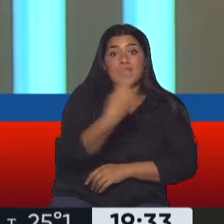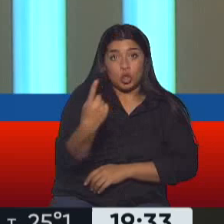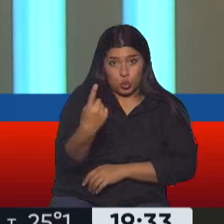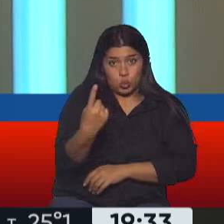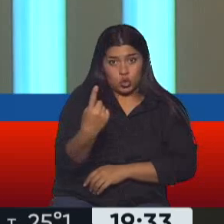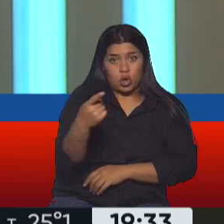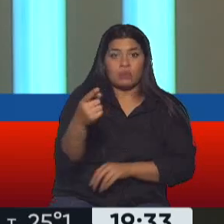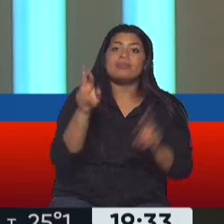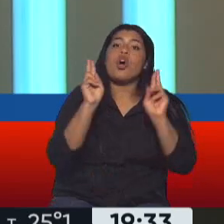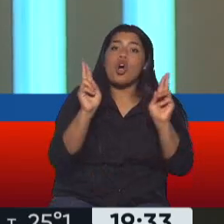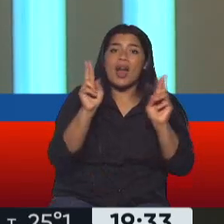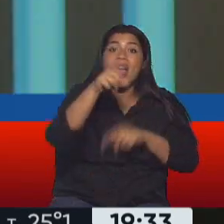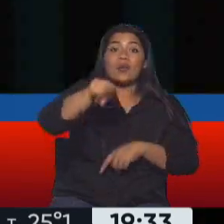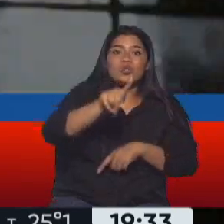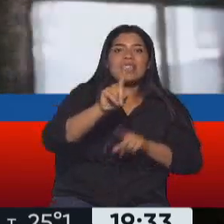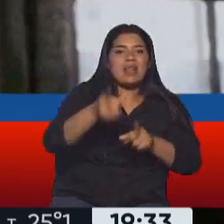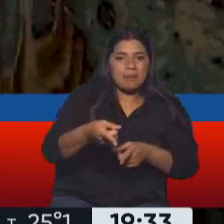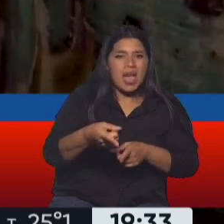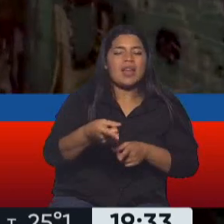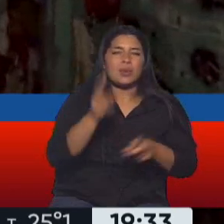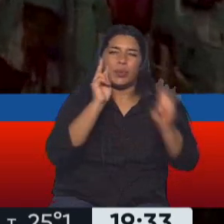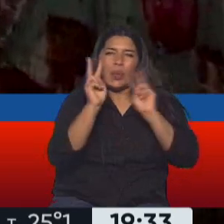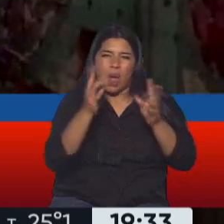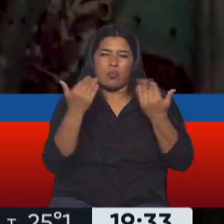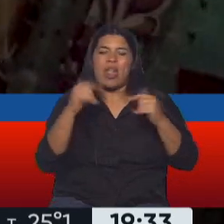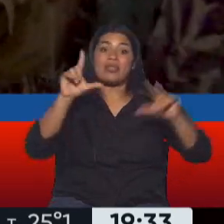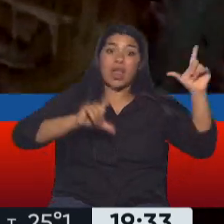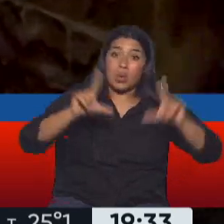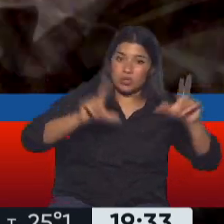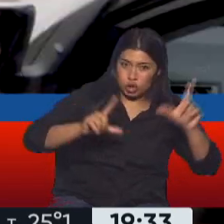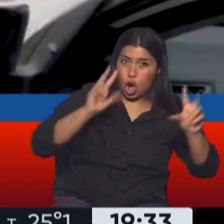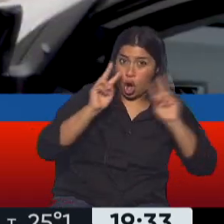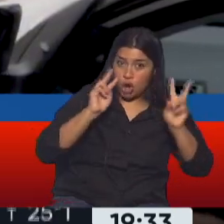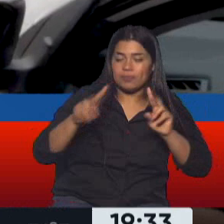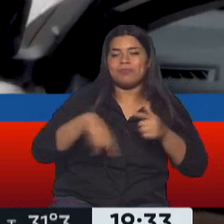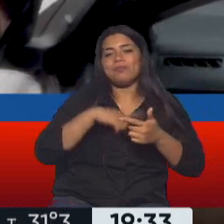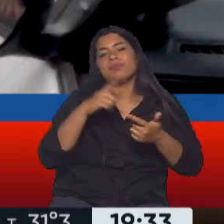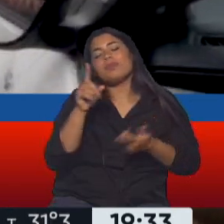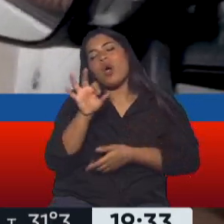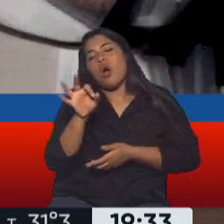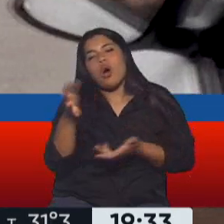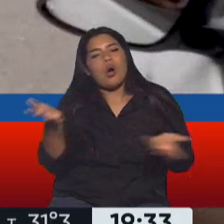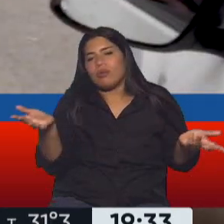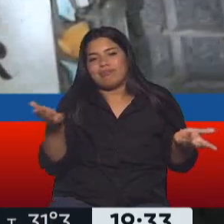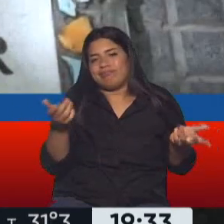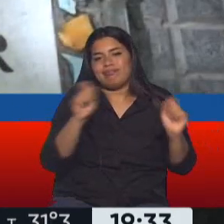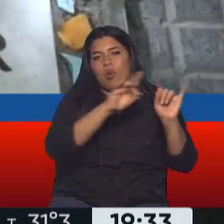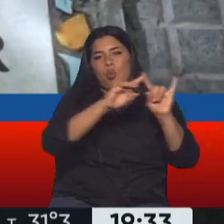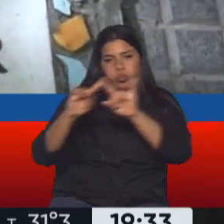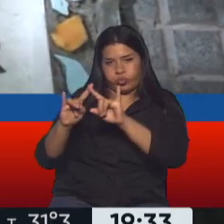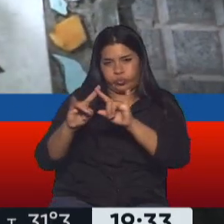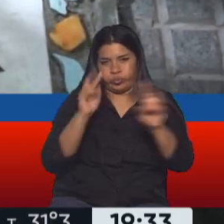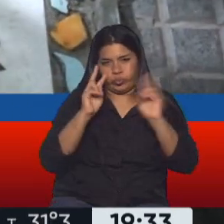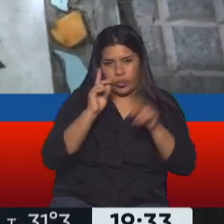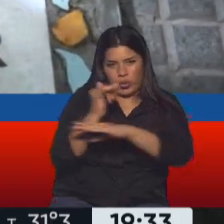y esperamos que lo puedan ver pronto tanto por televisión como como a través de las plataformas